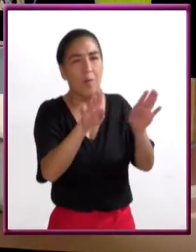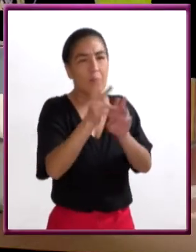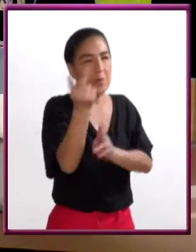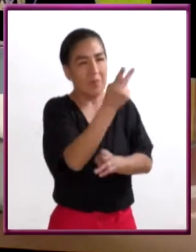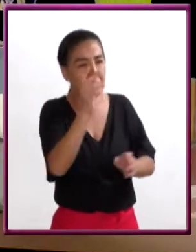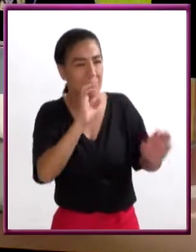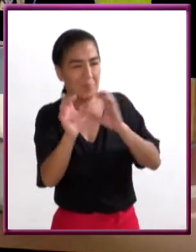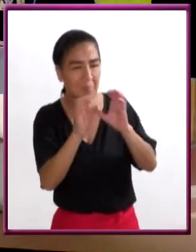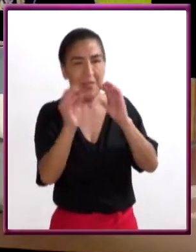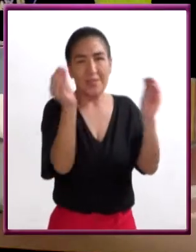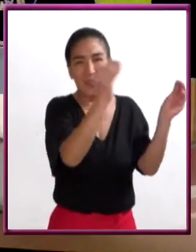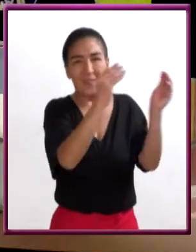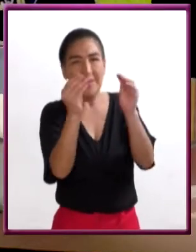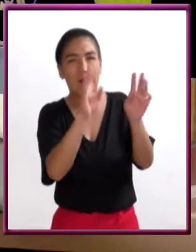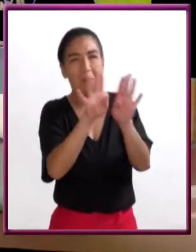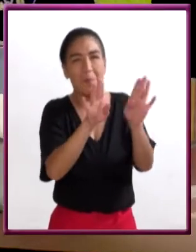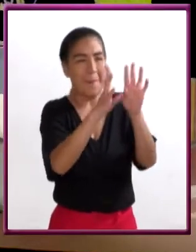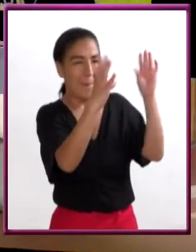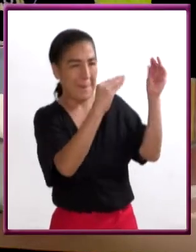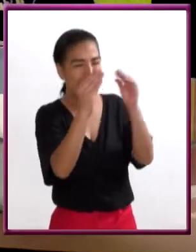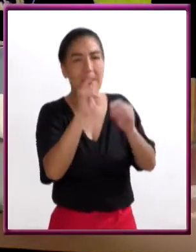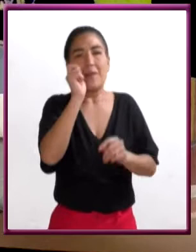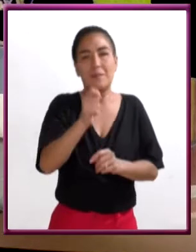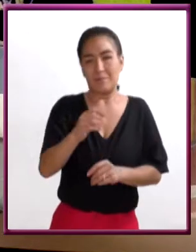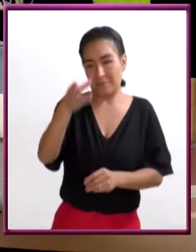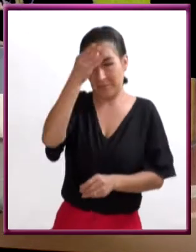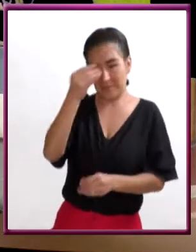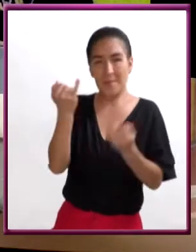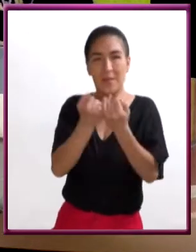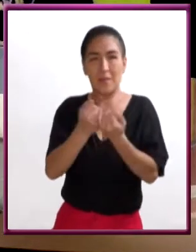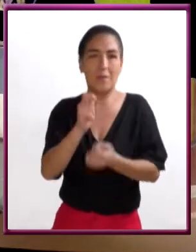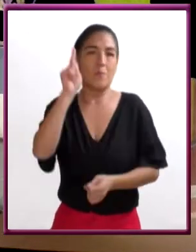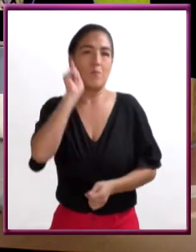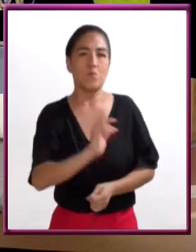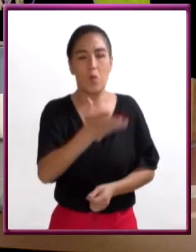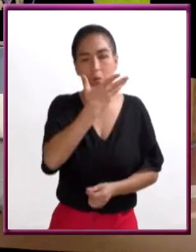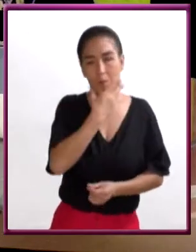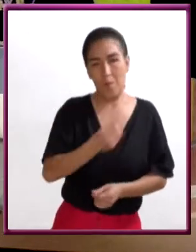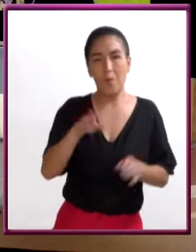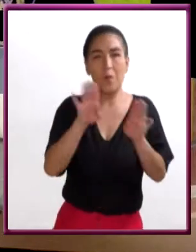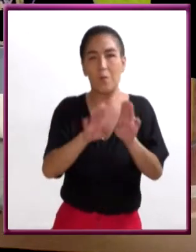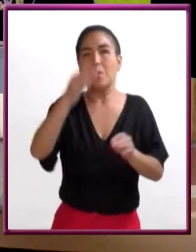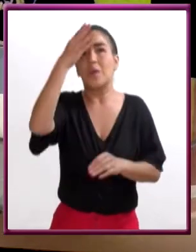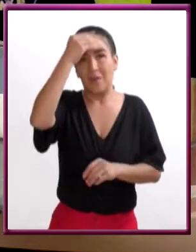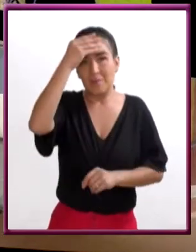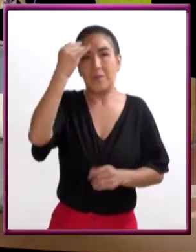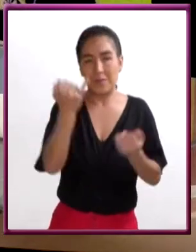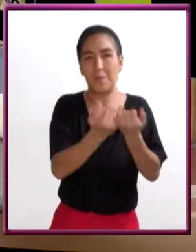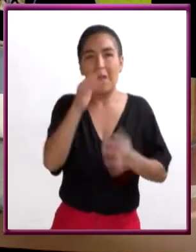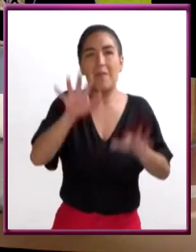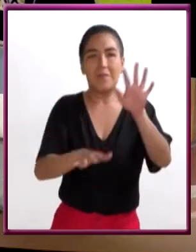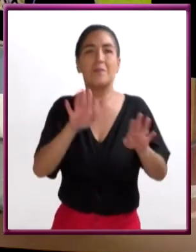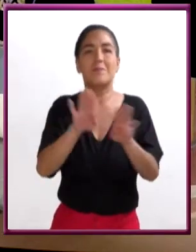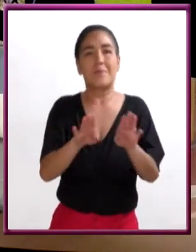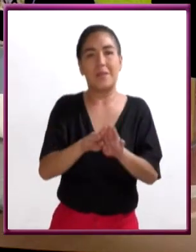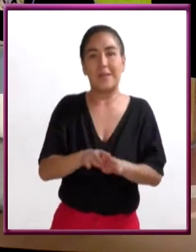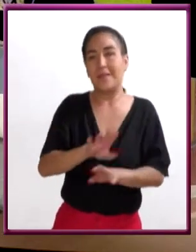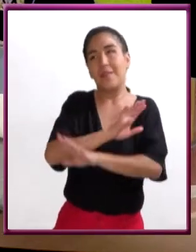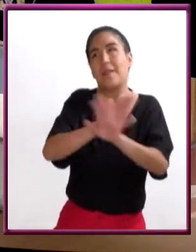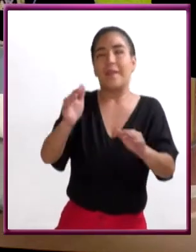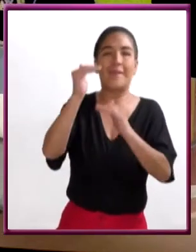se relacionan entre ellos. Aprendemos, por ejemplo, los roles femeninos y masculinos, que muchas veces